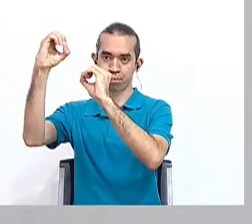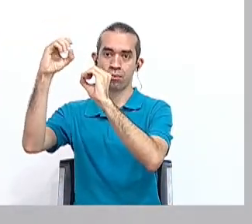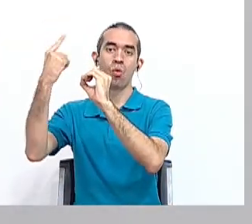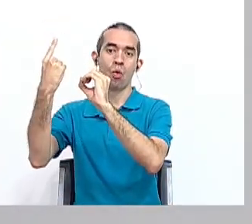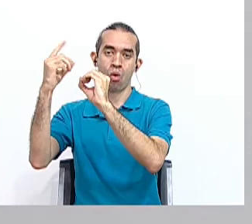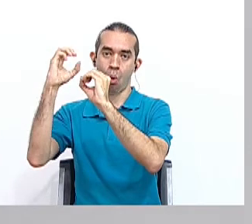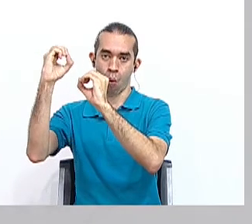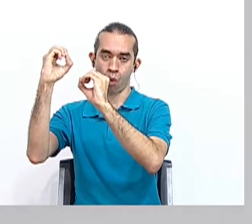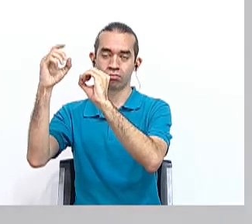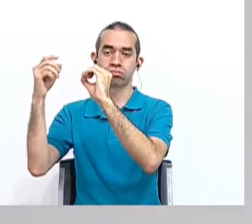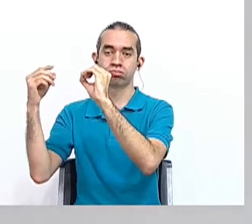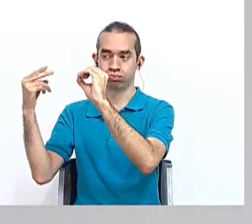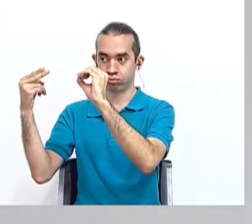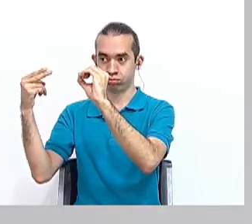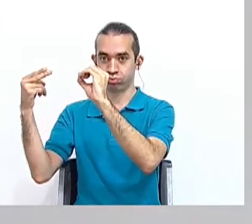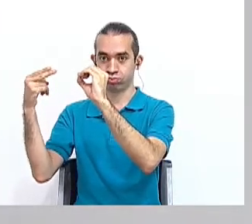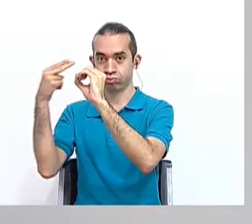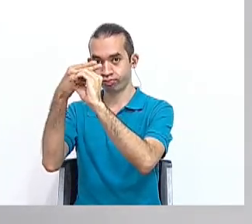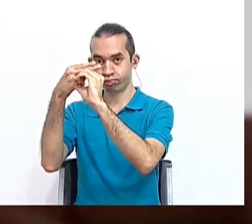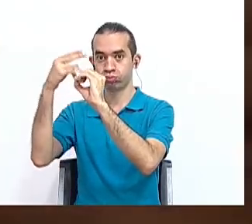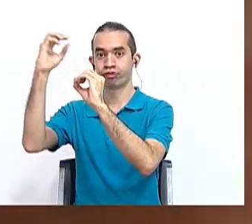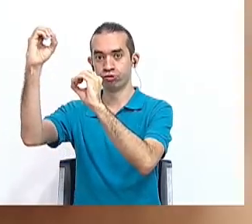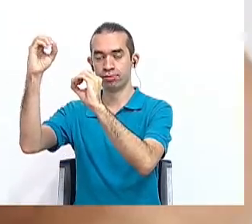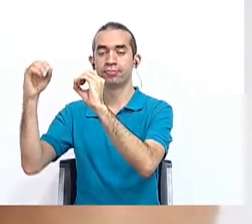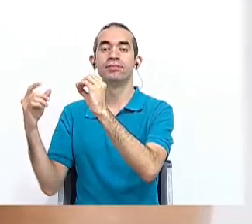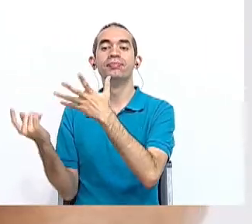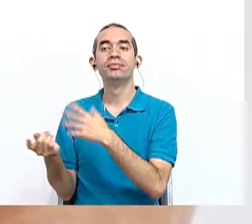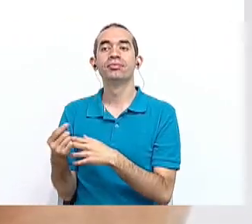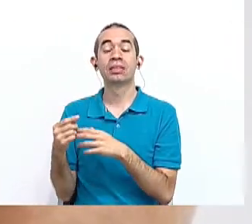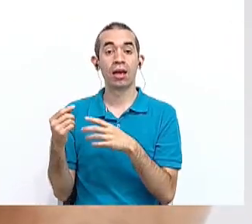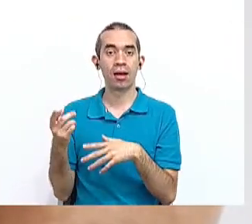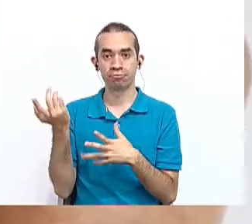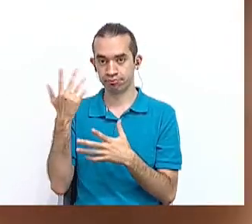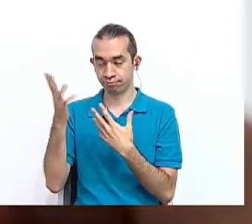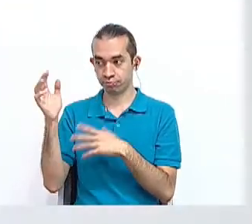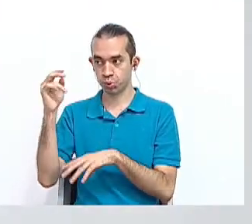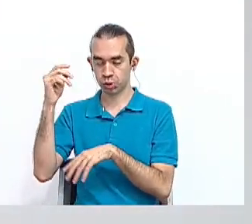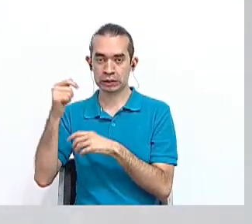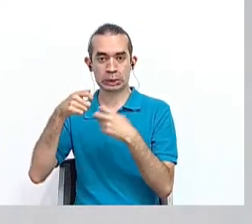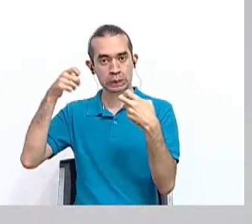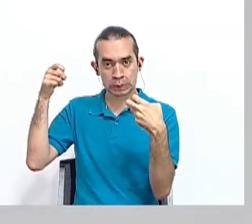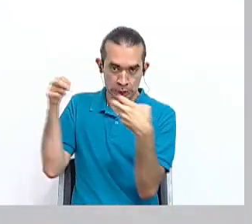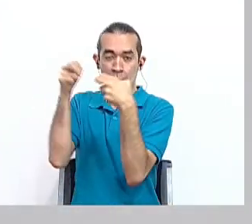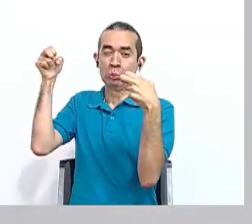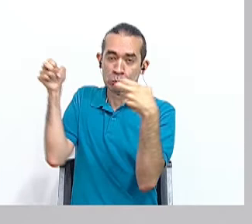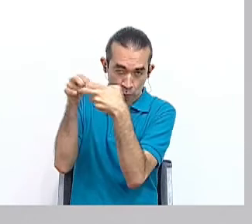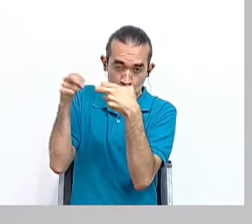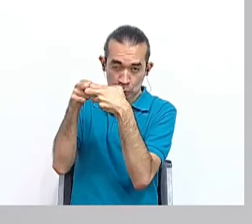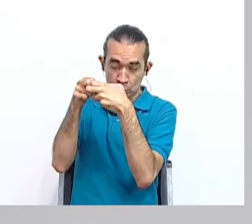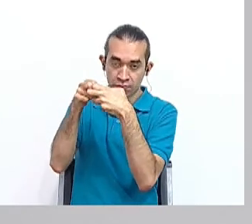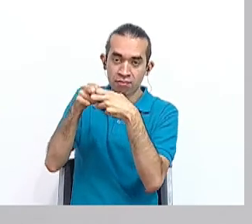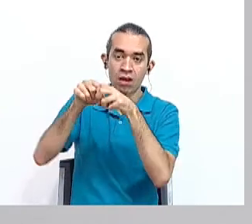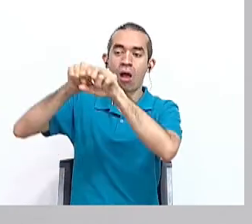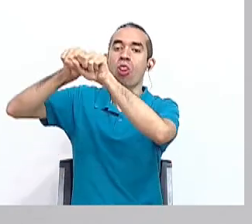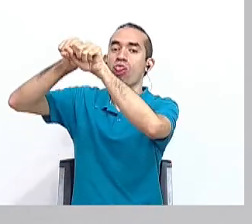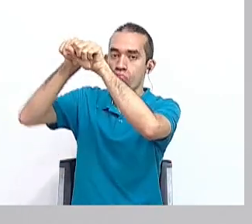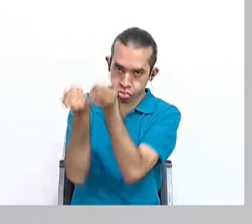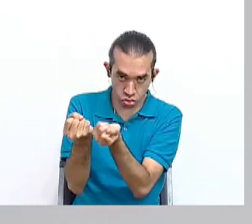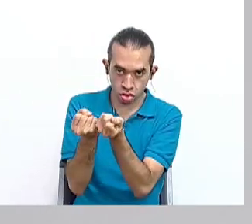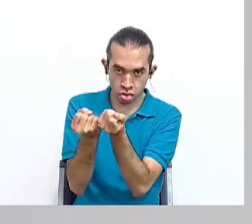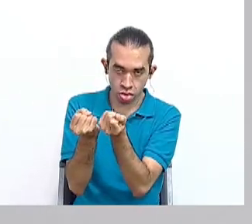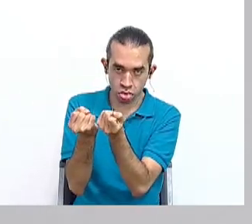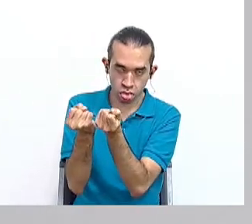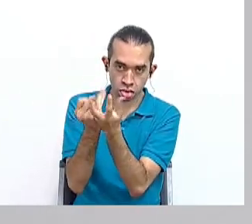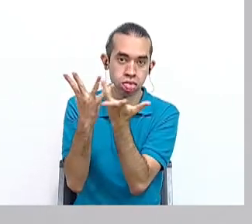oxígeno. Al paso de la corriente eléctrica, ocurre una destrucción de la molécula de